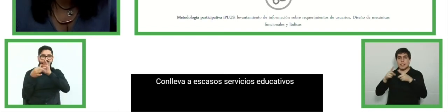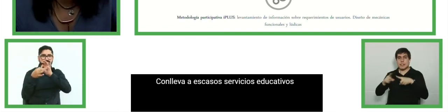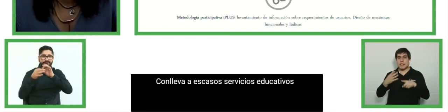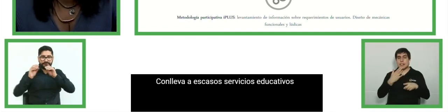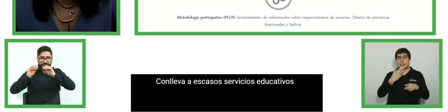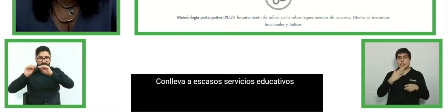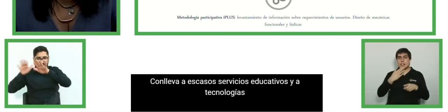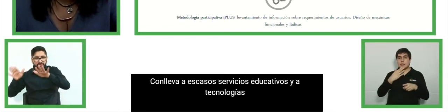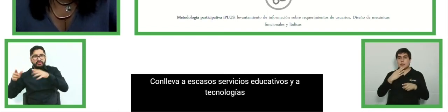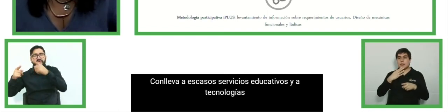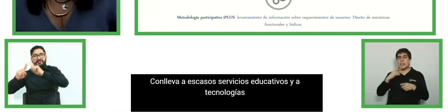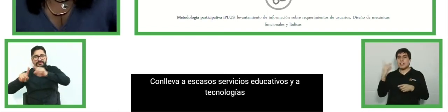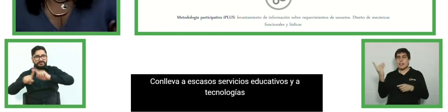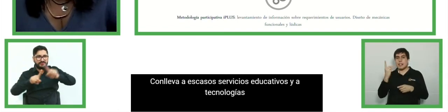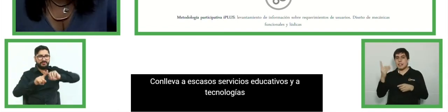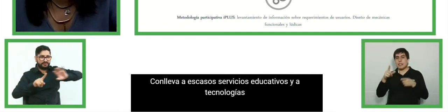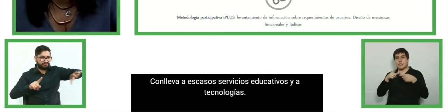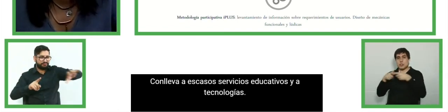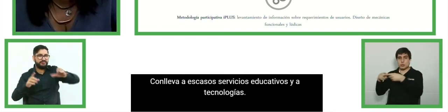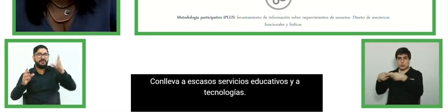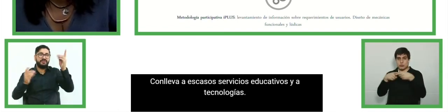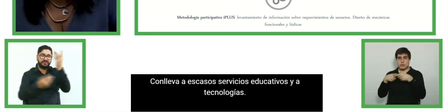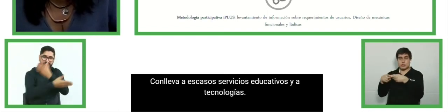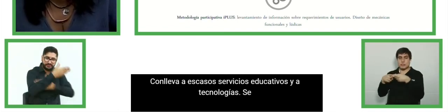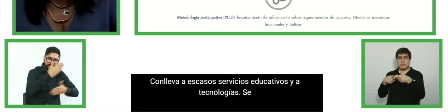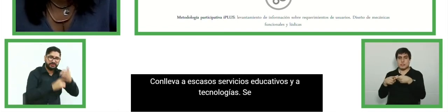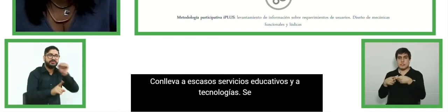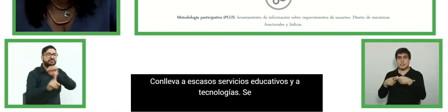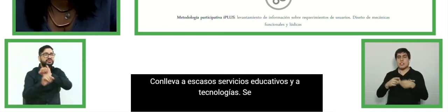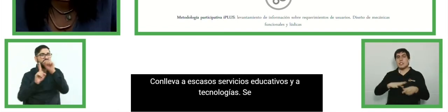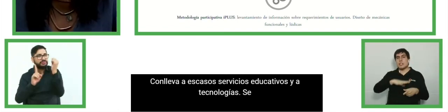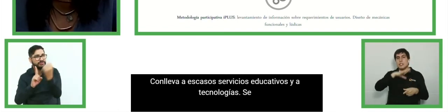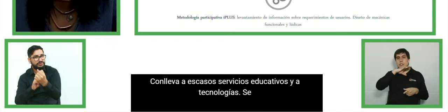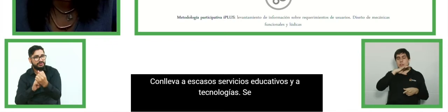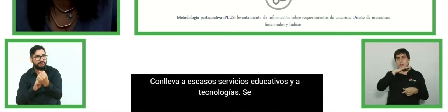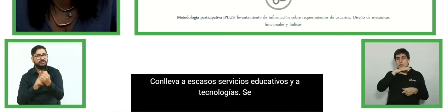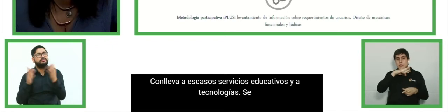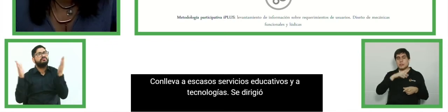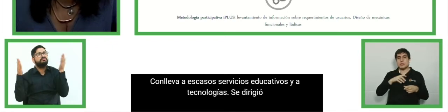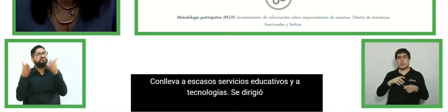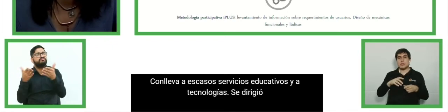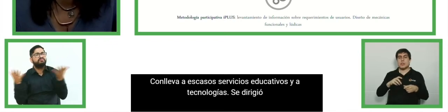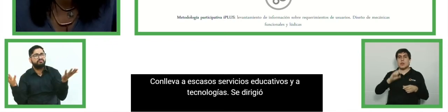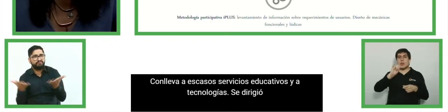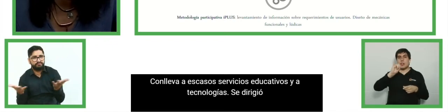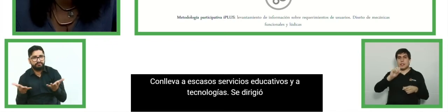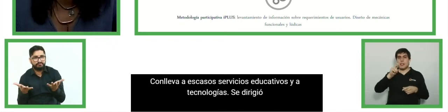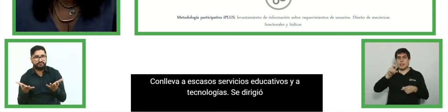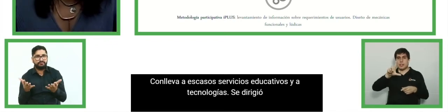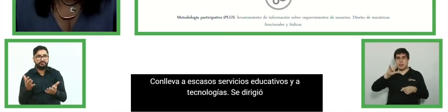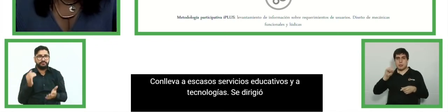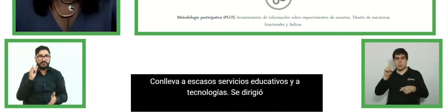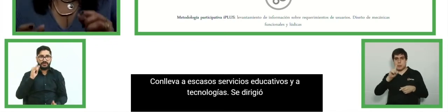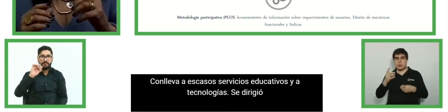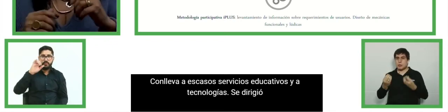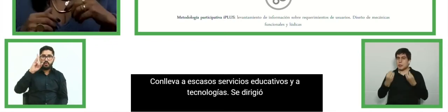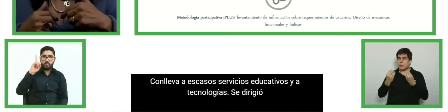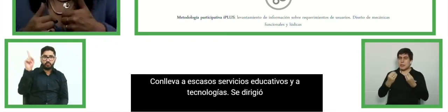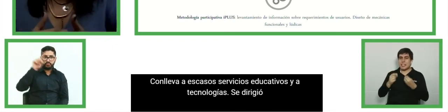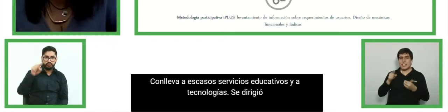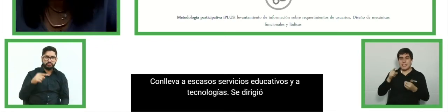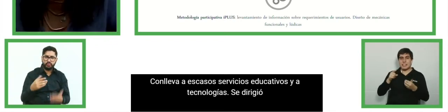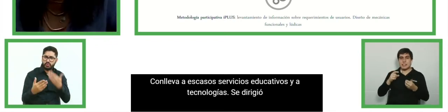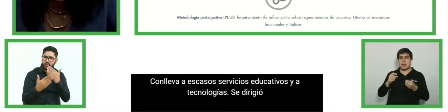socioecológico de la discapacidad. Se aplicó la metodología participativa AI+, para el levantamiento de información